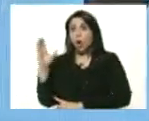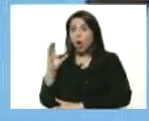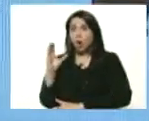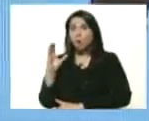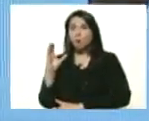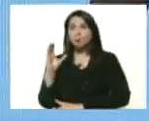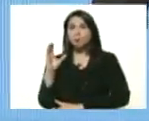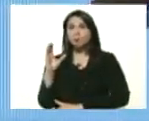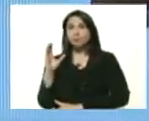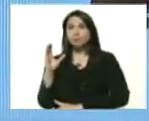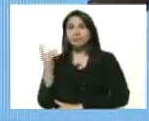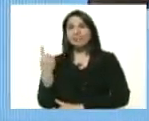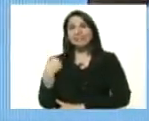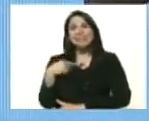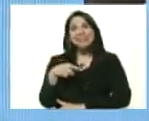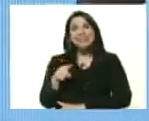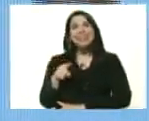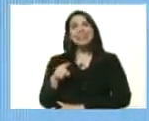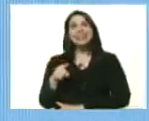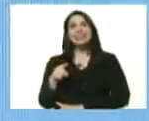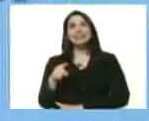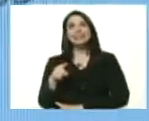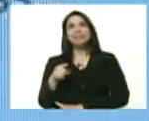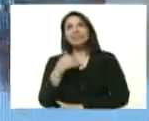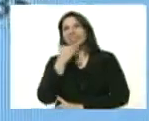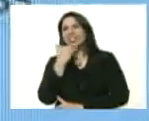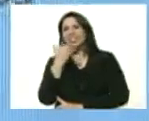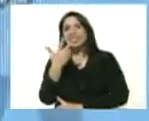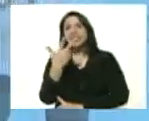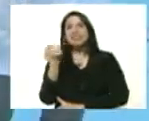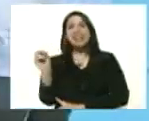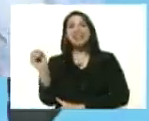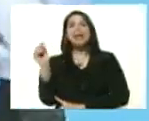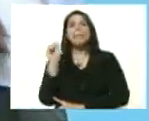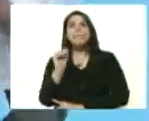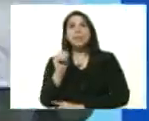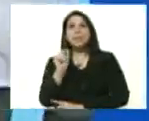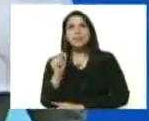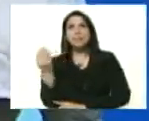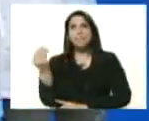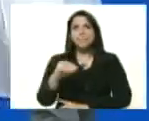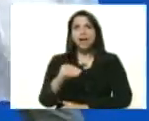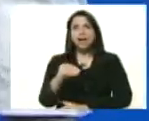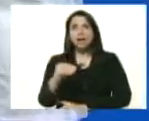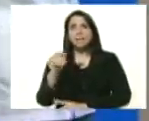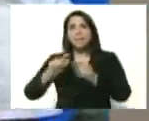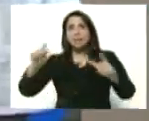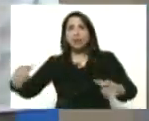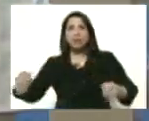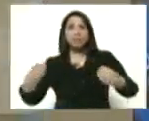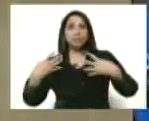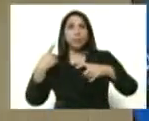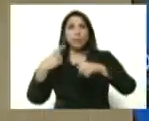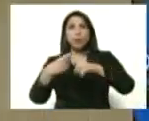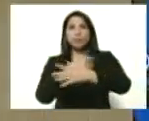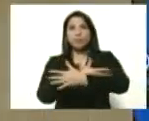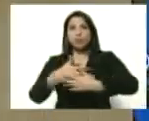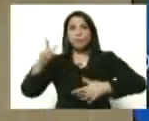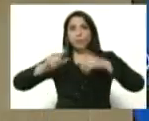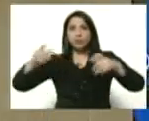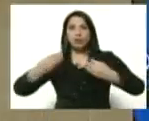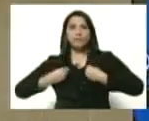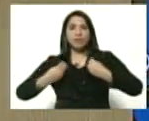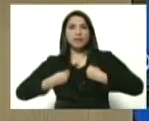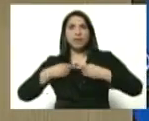Colombia tiene algo así como 30 veces más casos por millón de habitantes reportados